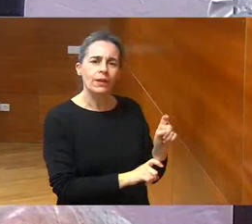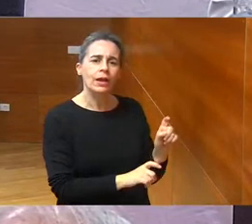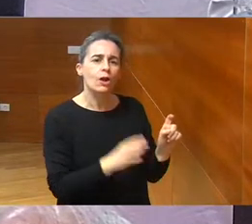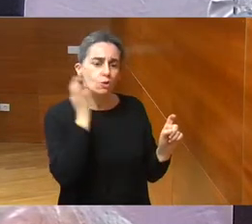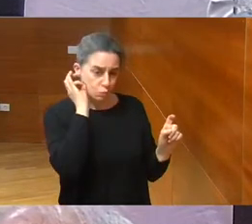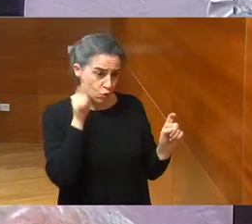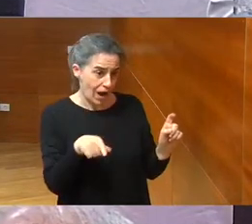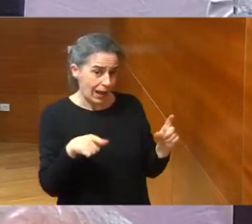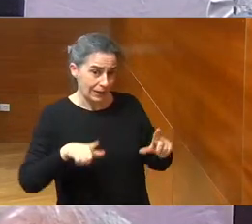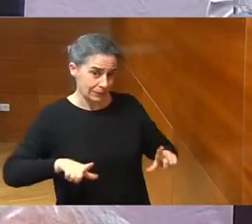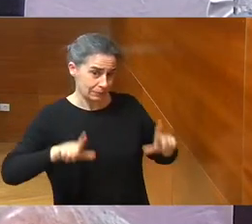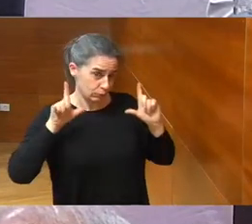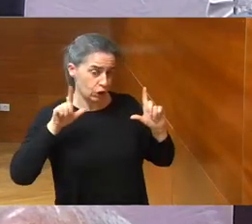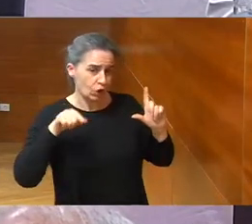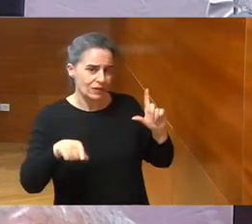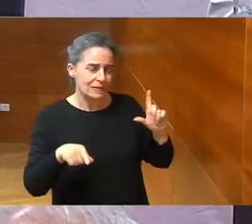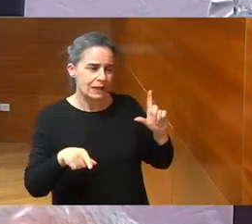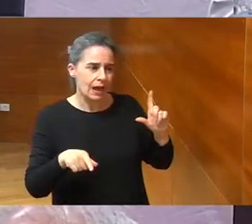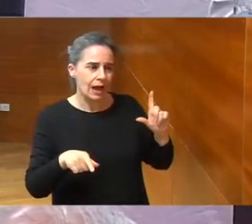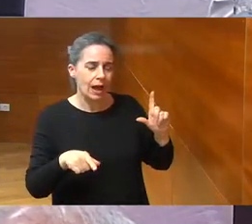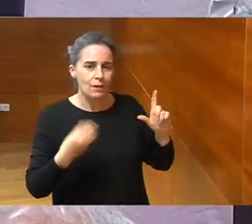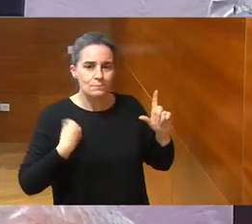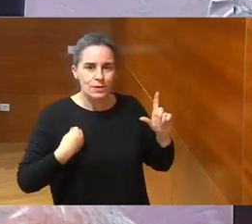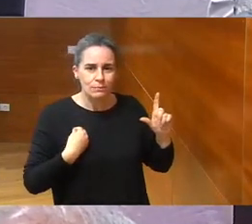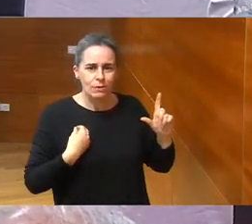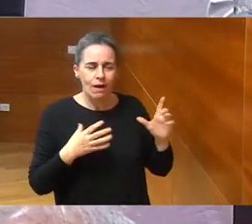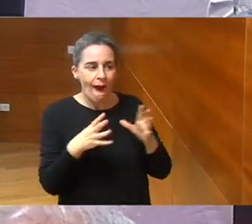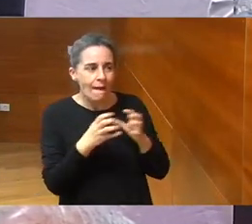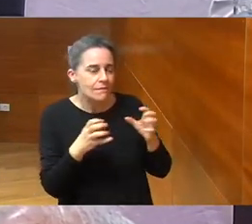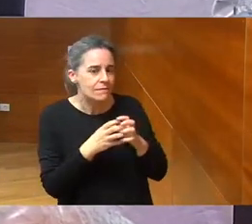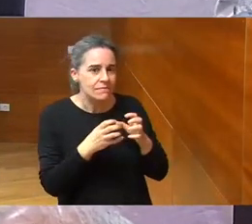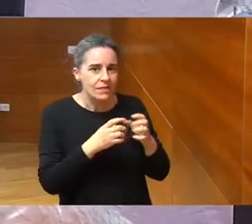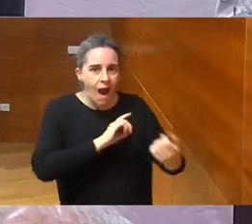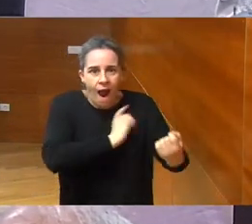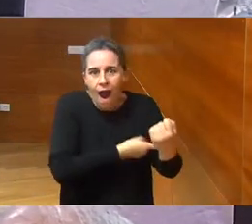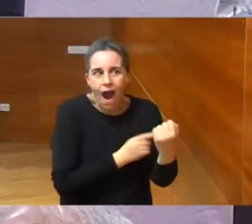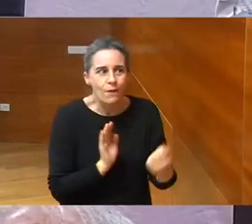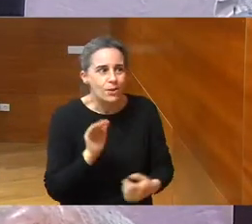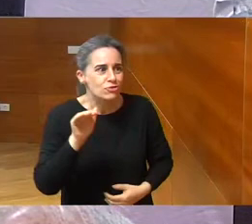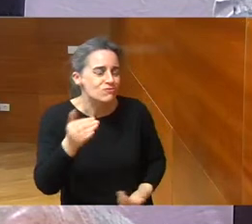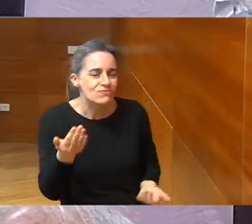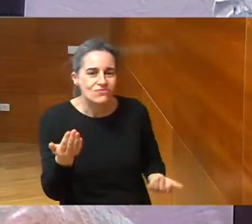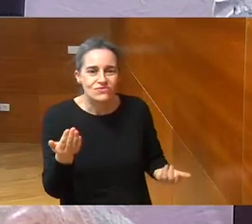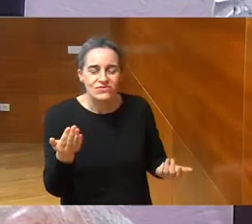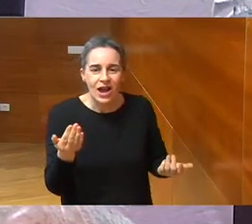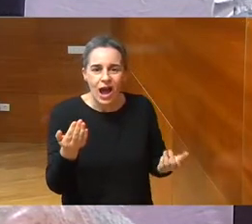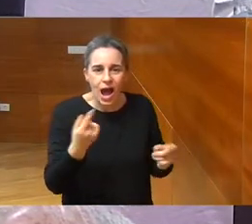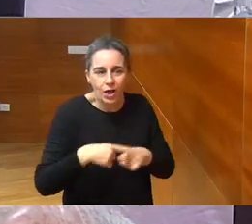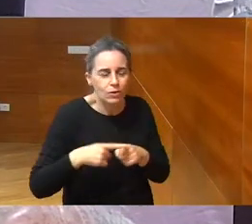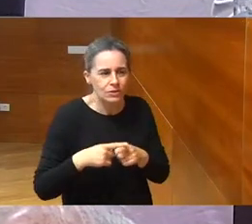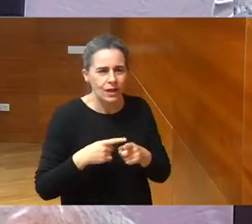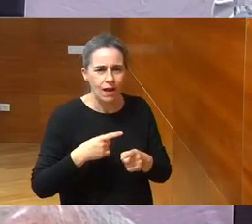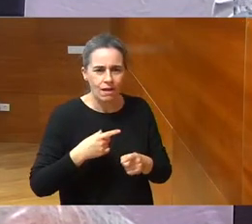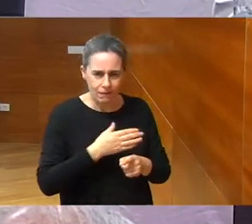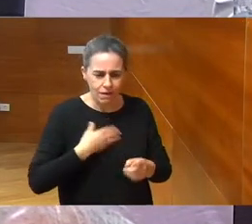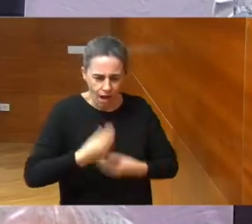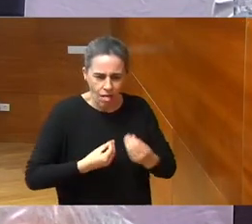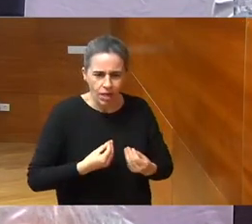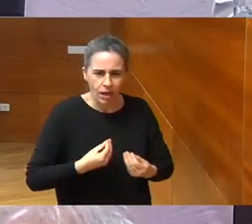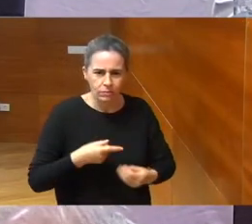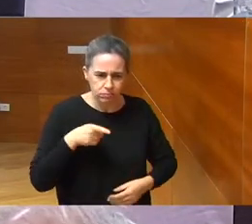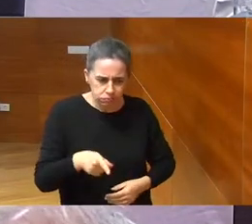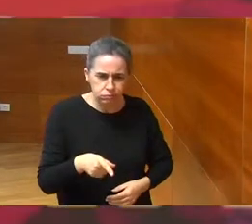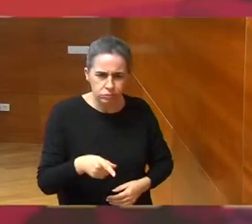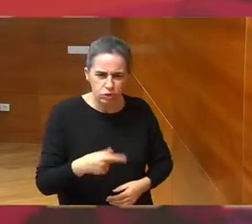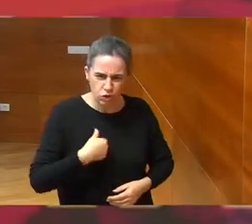este espíritu aventurero este no estar dispuesta a Bueno a desear de Face o que la quería o por la sua condición